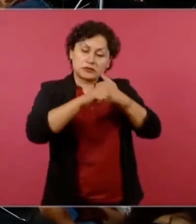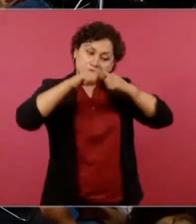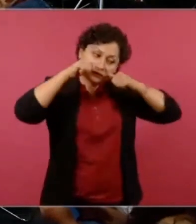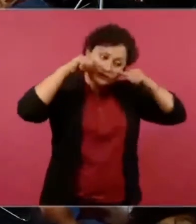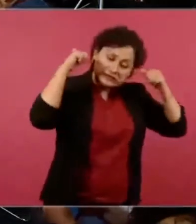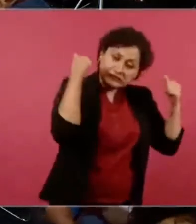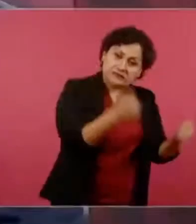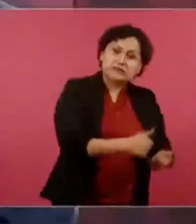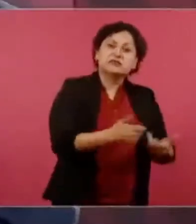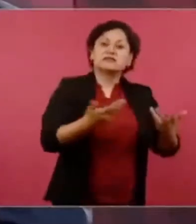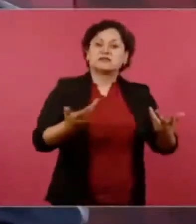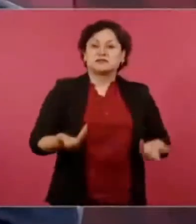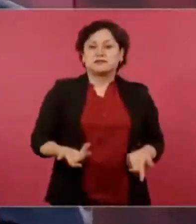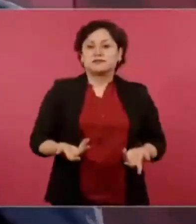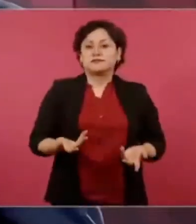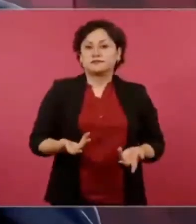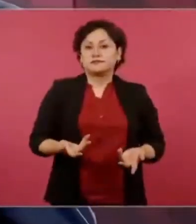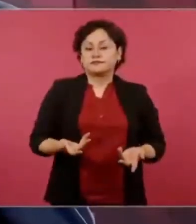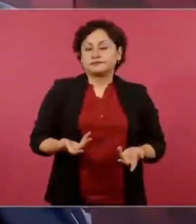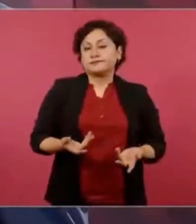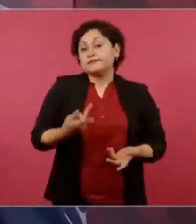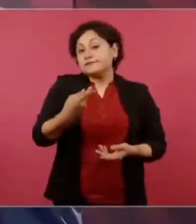Se nos presentaron condiciones